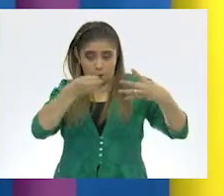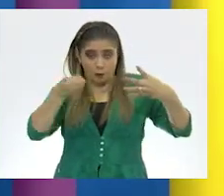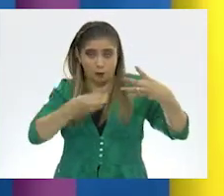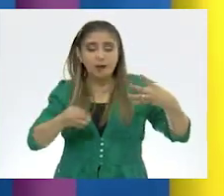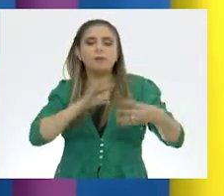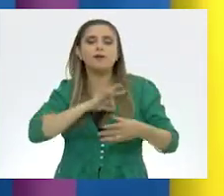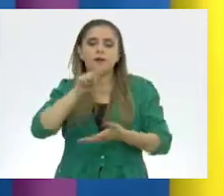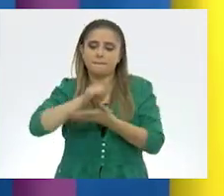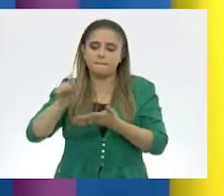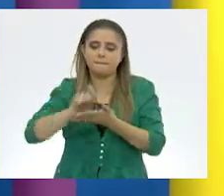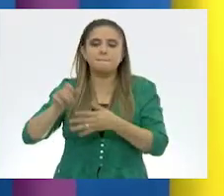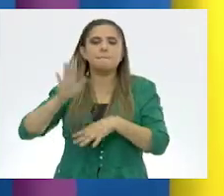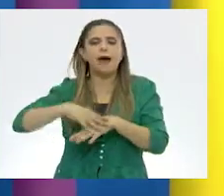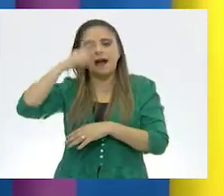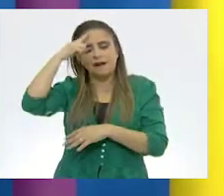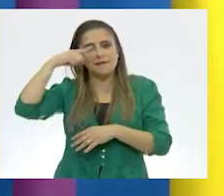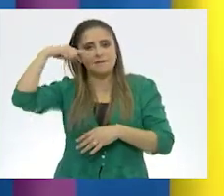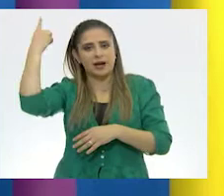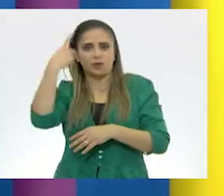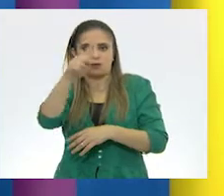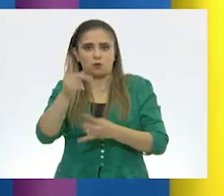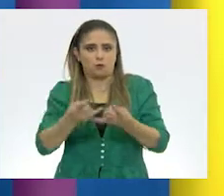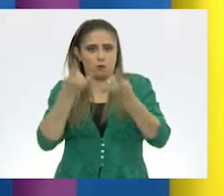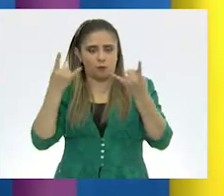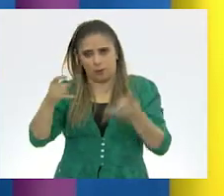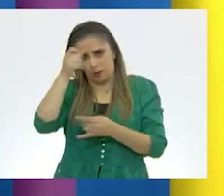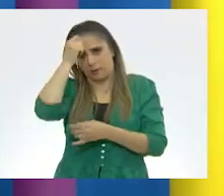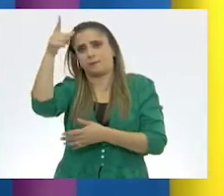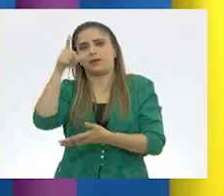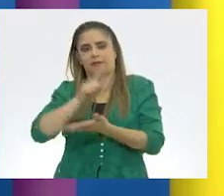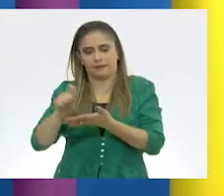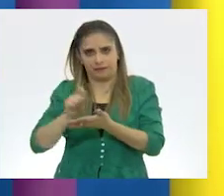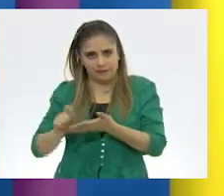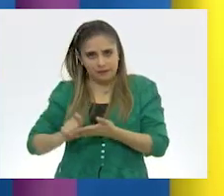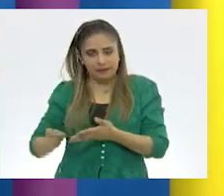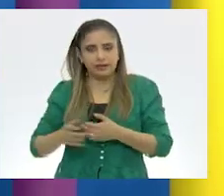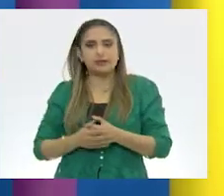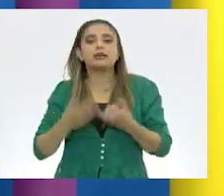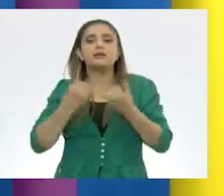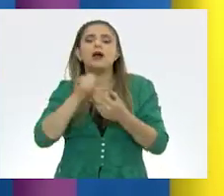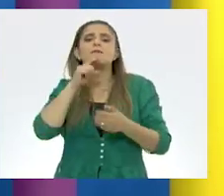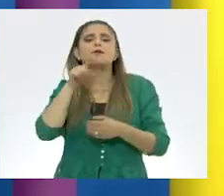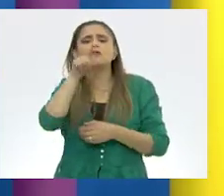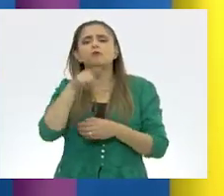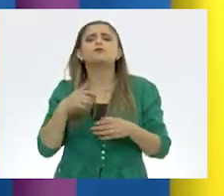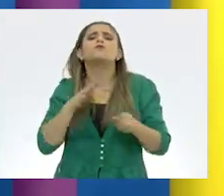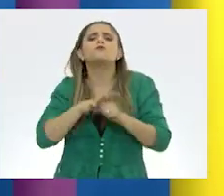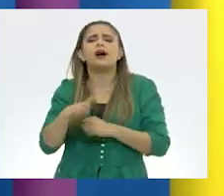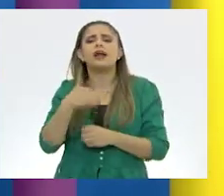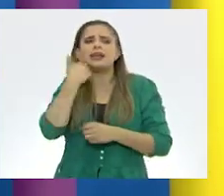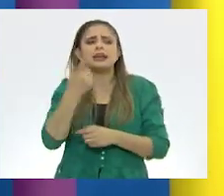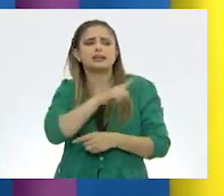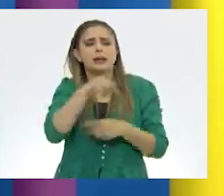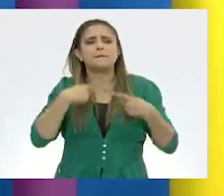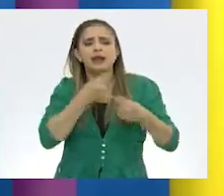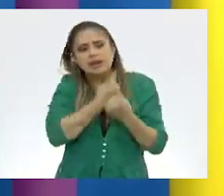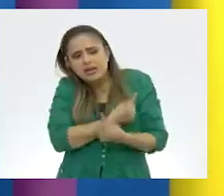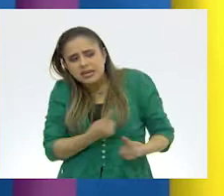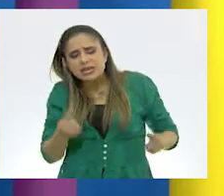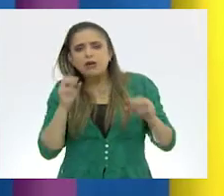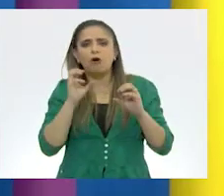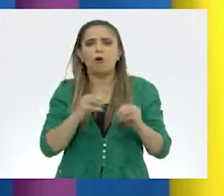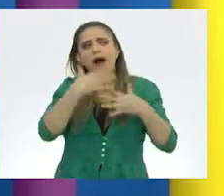cuento. Esto también nos ayudará a definir a qué lectores irá dirigido nuestro cuento. También debemos